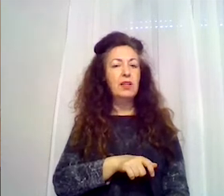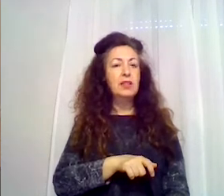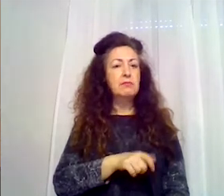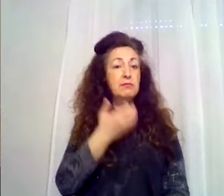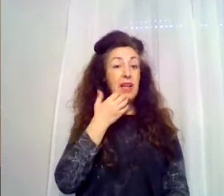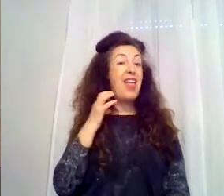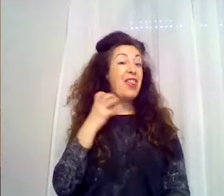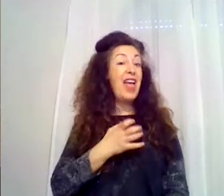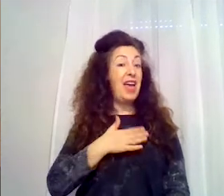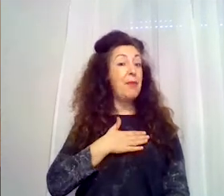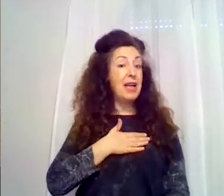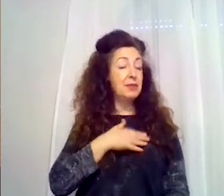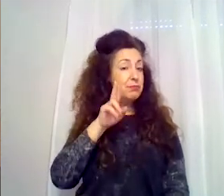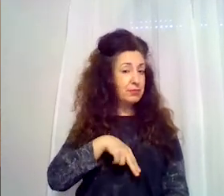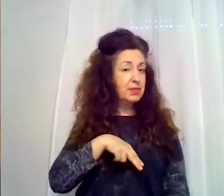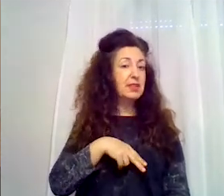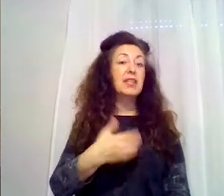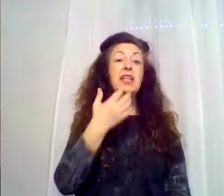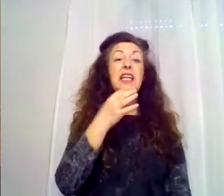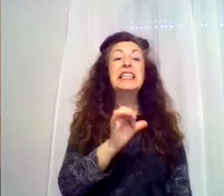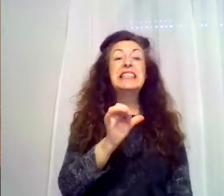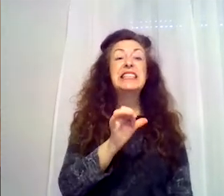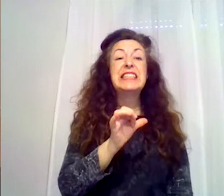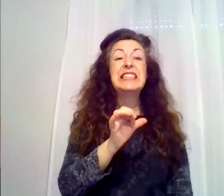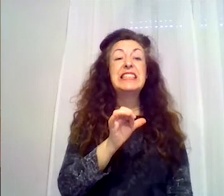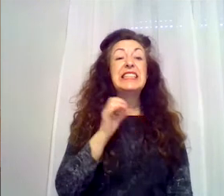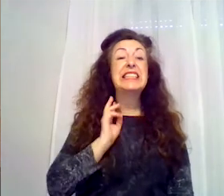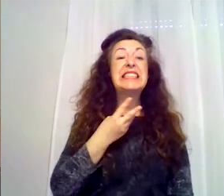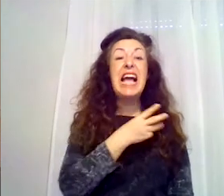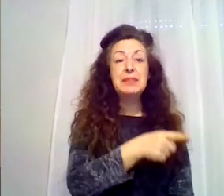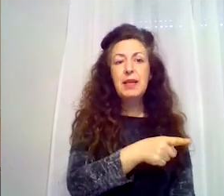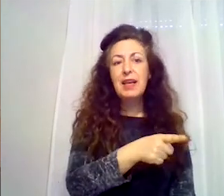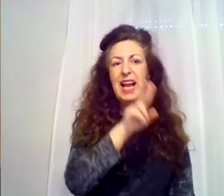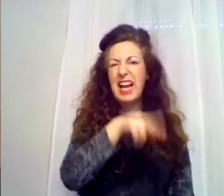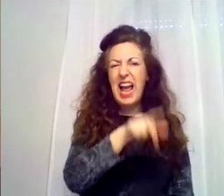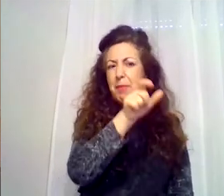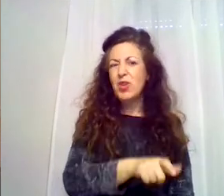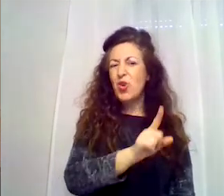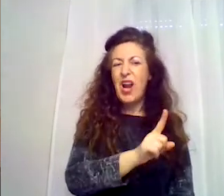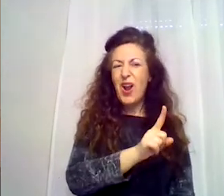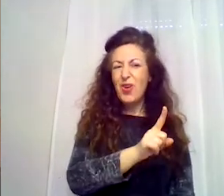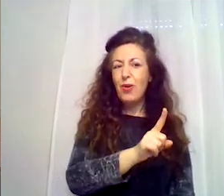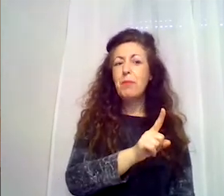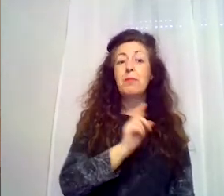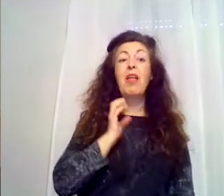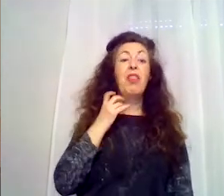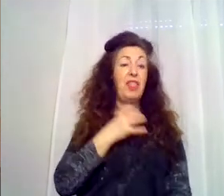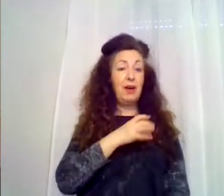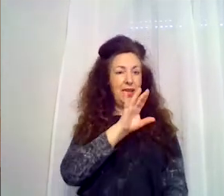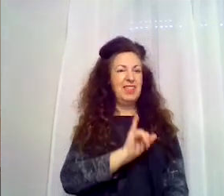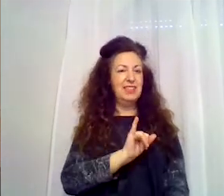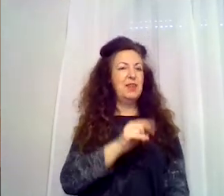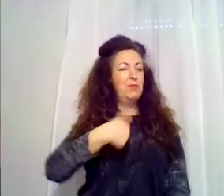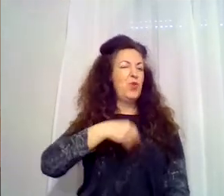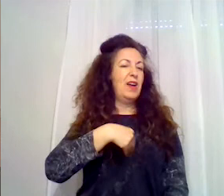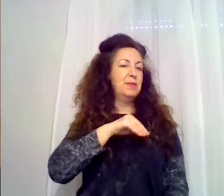escribió teatro, que escribió los sonetos, etc. Es decir, hay muchos datos realmente para sospechar